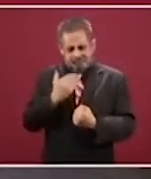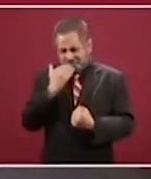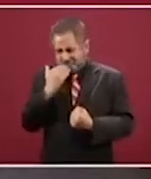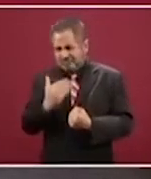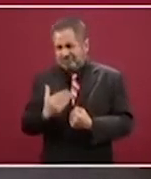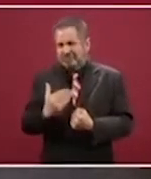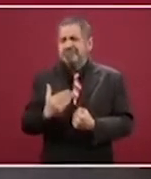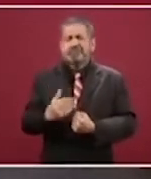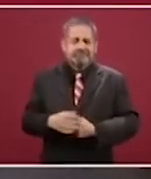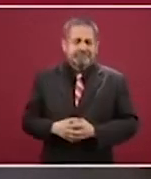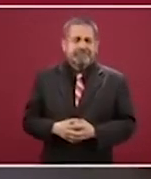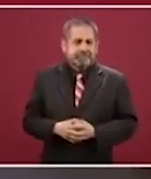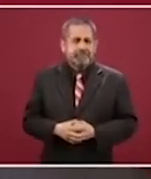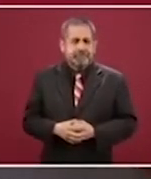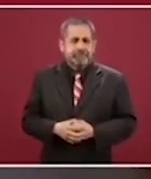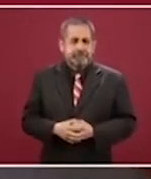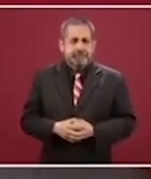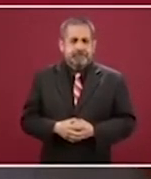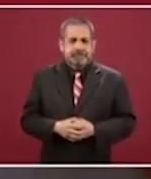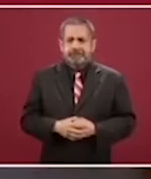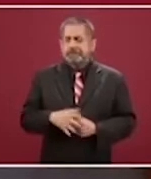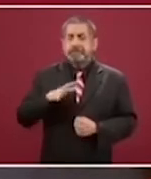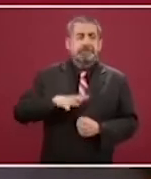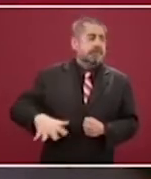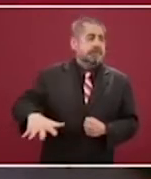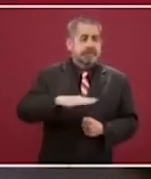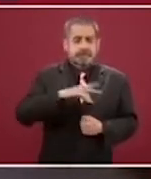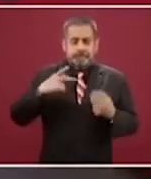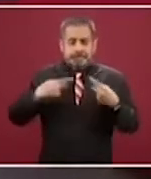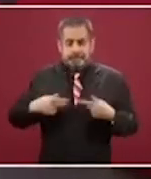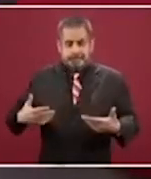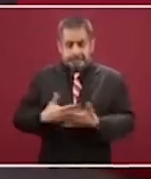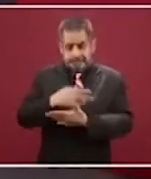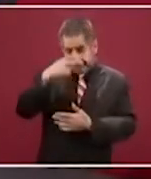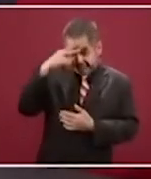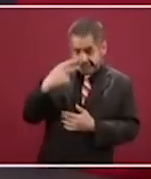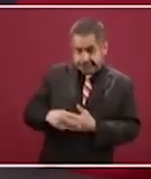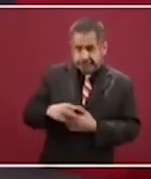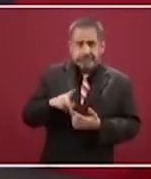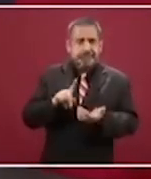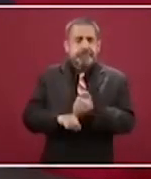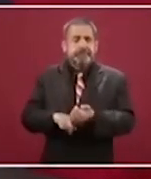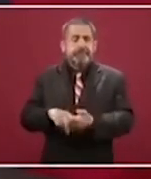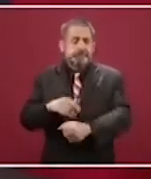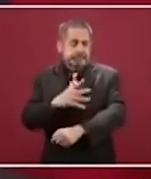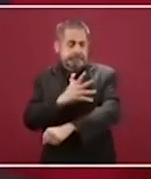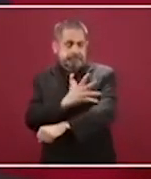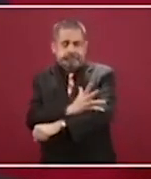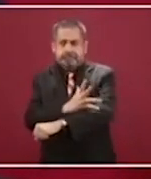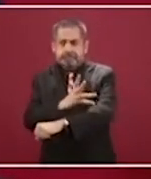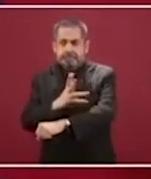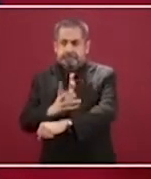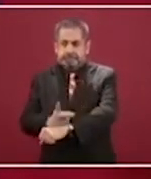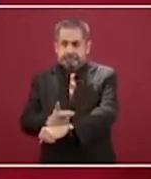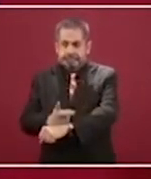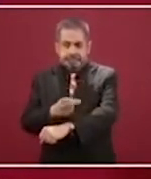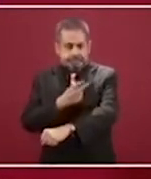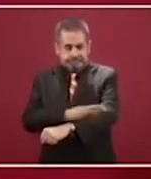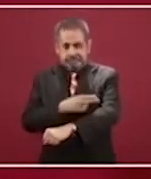y de que la mayor riqueza de México está en la honestidad de su pueblo.